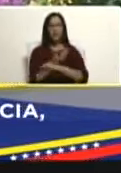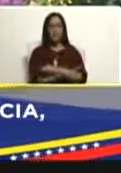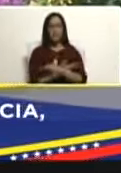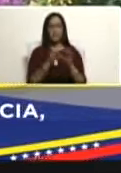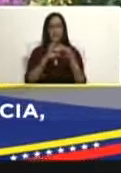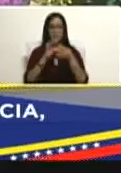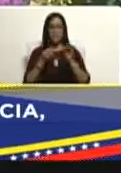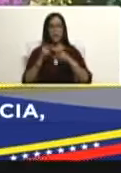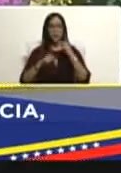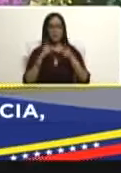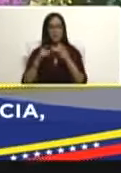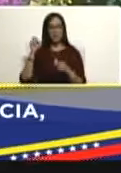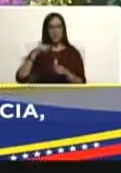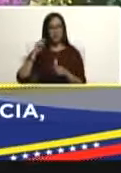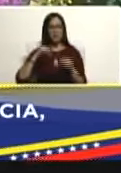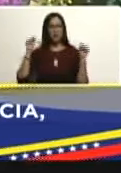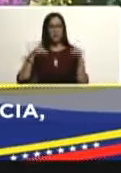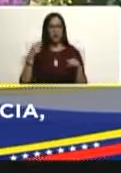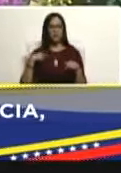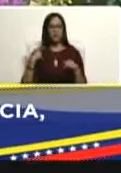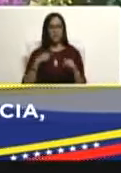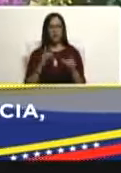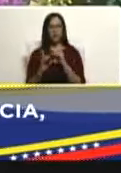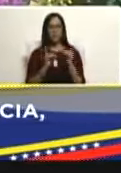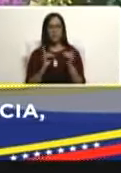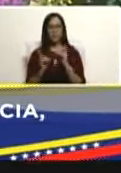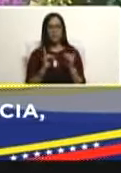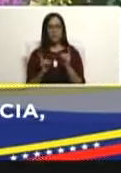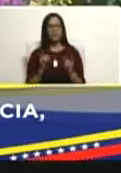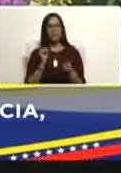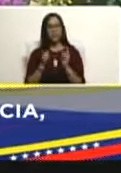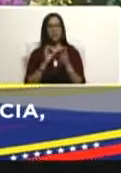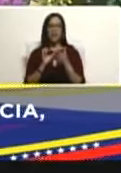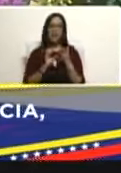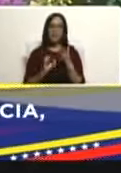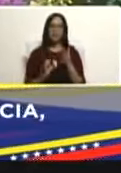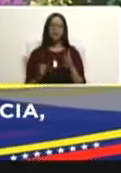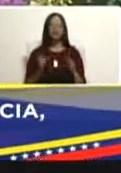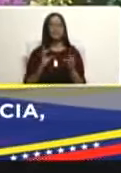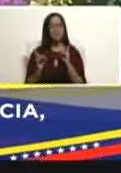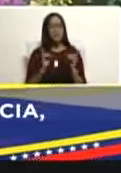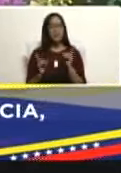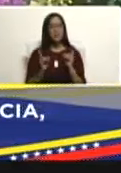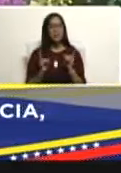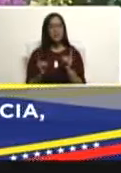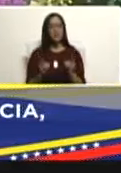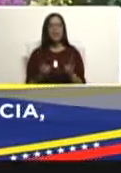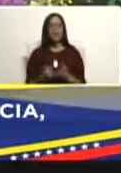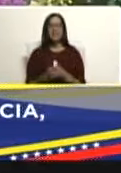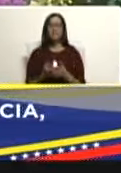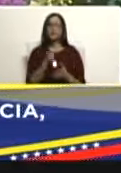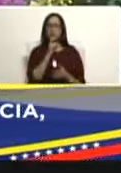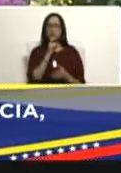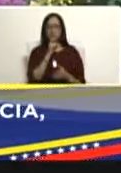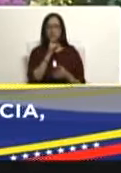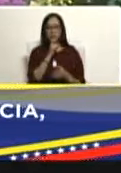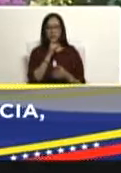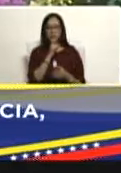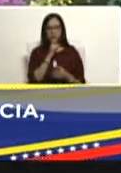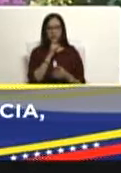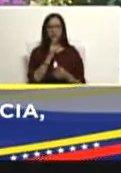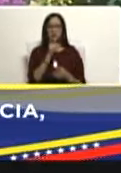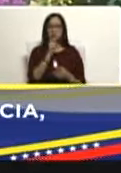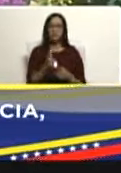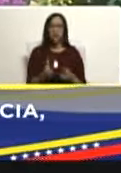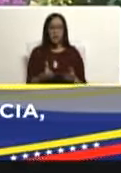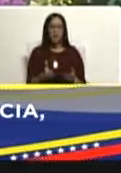tan necesarios y que hoy tienen una dependencia en ciertos insumos y que esa dependencia ha sido dañina, precedente. Esa